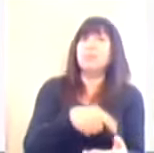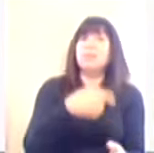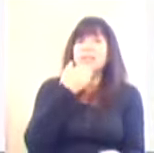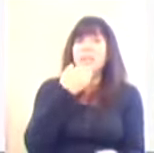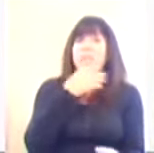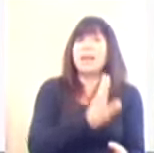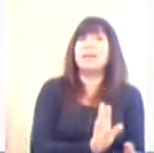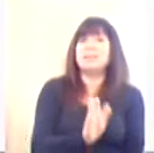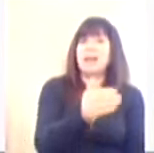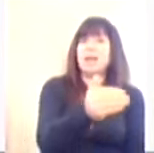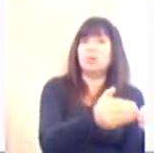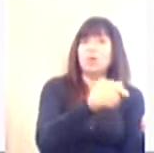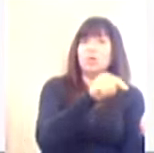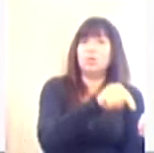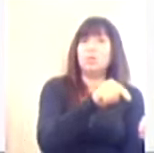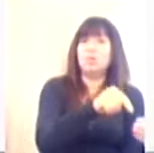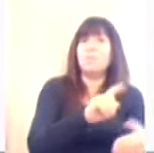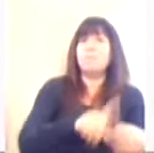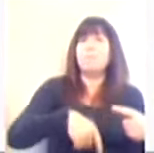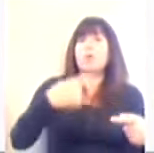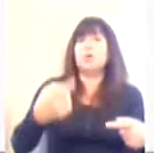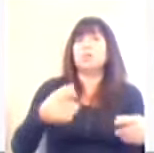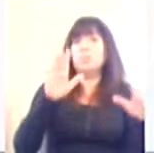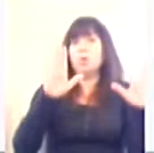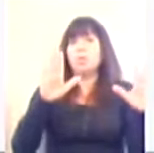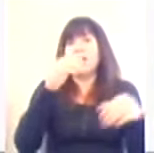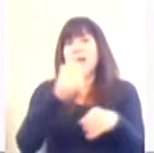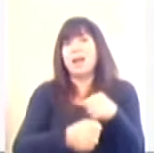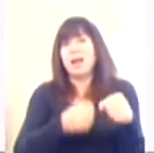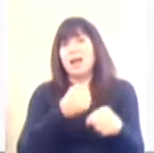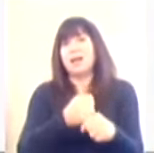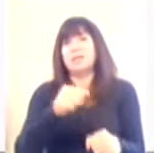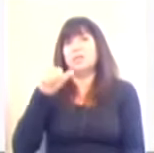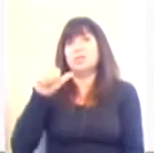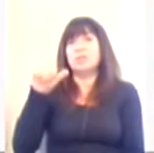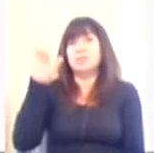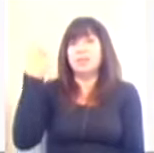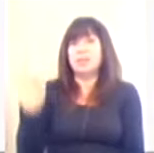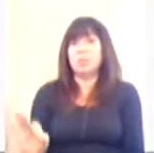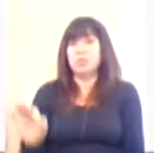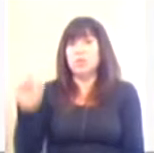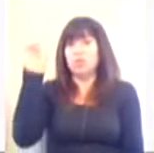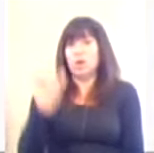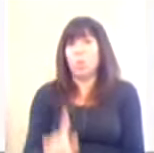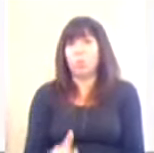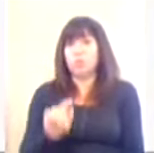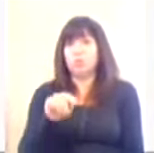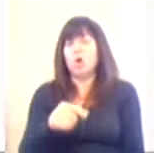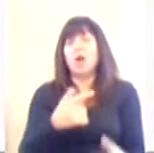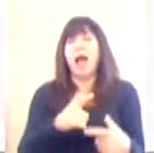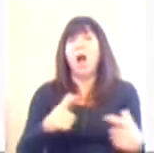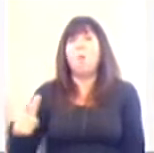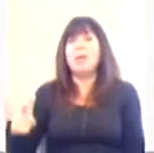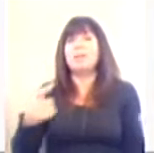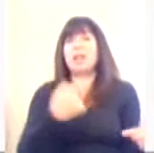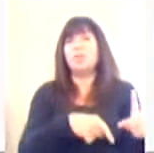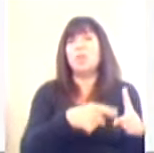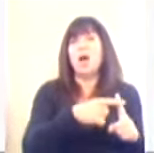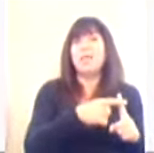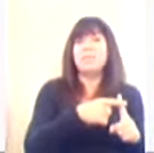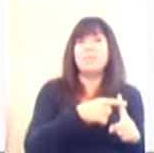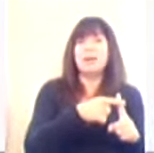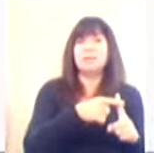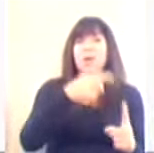ser aquel que en los primeros próximos 10 años va a ser el que aporte casi el 60% de esta reducción, aumentando además con esto